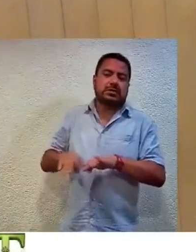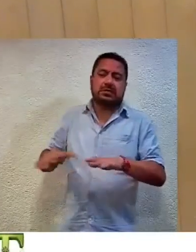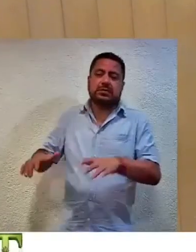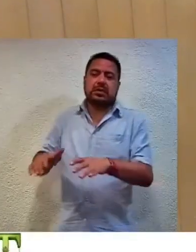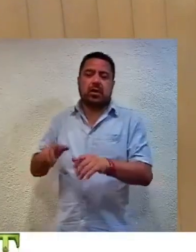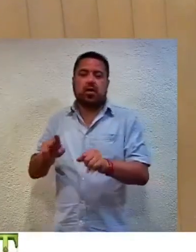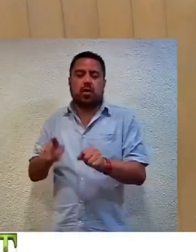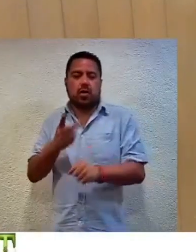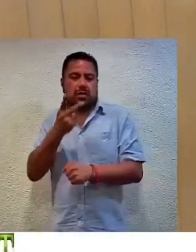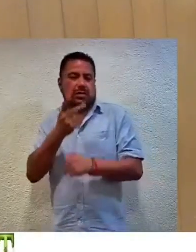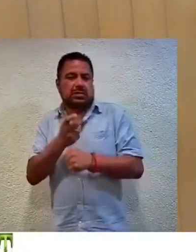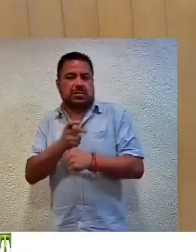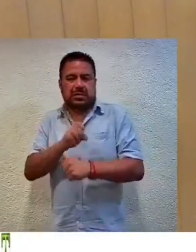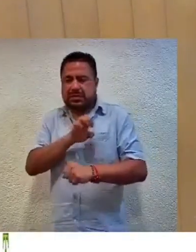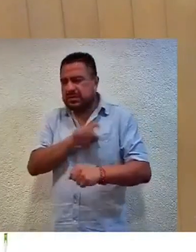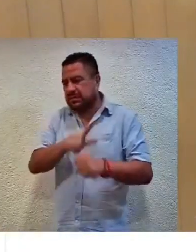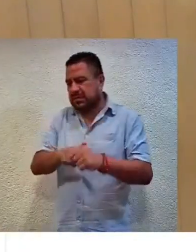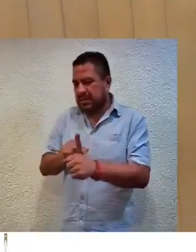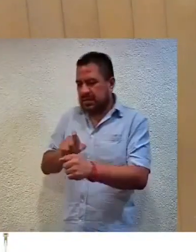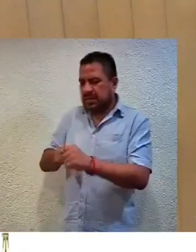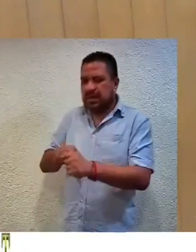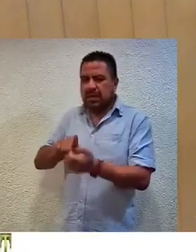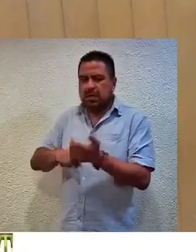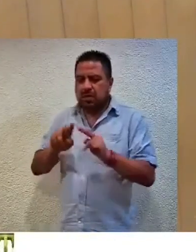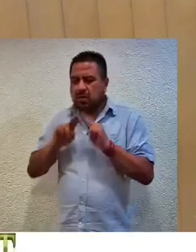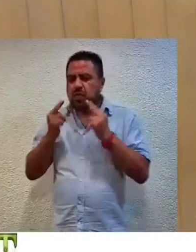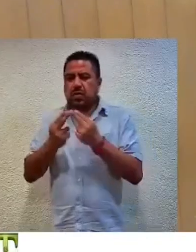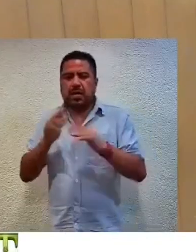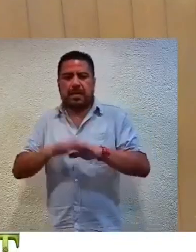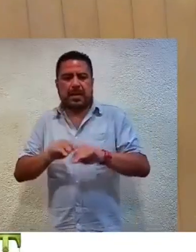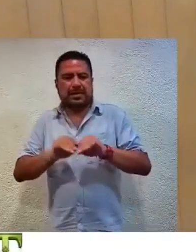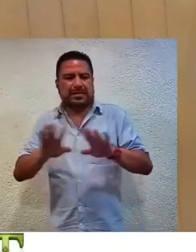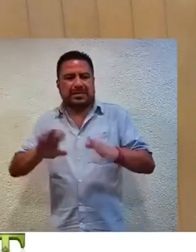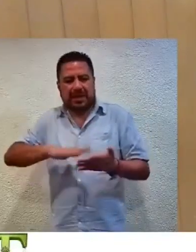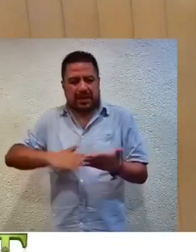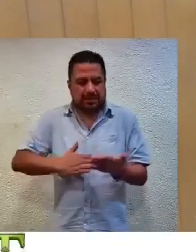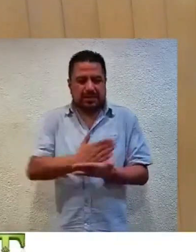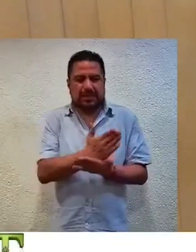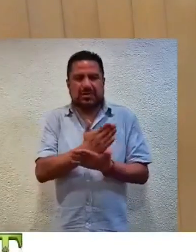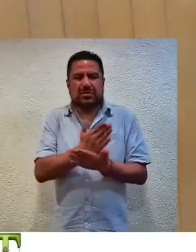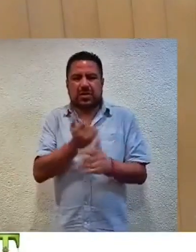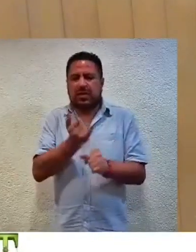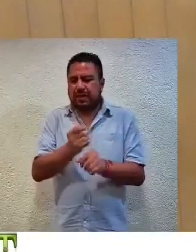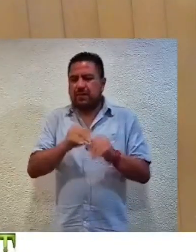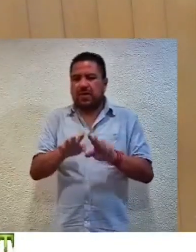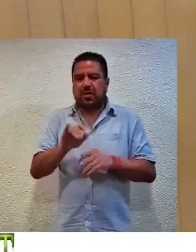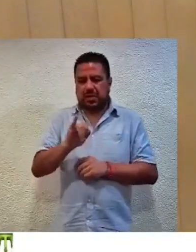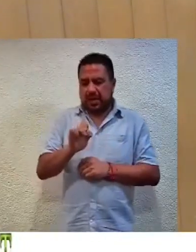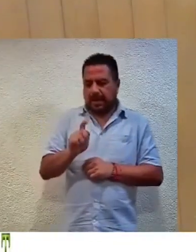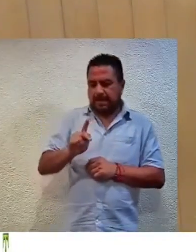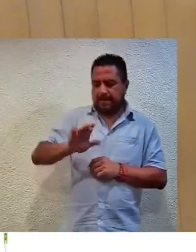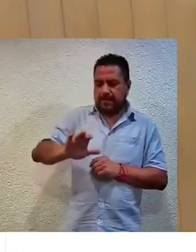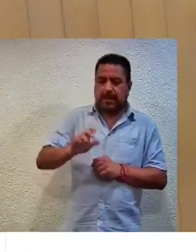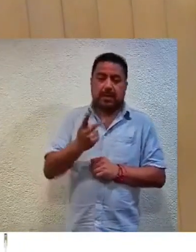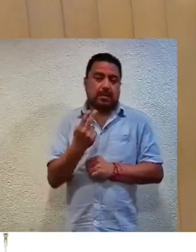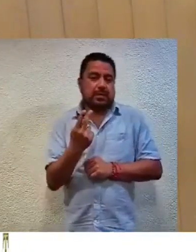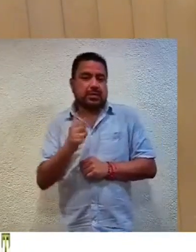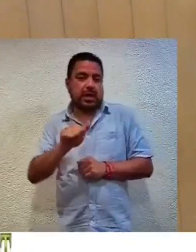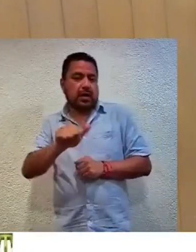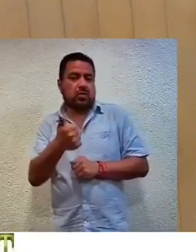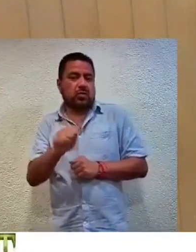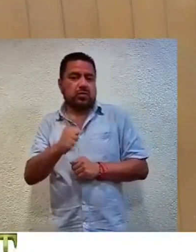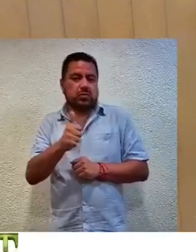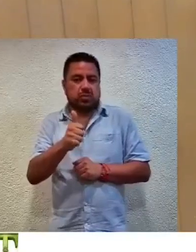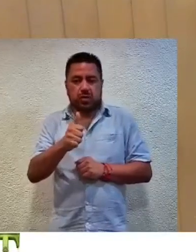auxiliar especializado adscrito a la Unidad Técnica de Transparencia y Acceso a la Información del Instituto Electoral Local. El 25 de agosto,